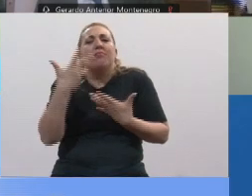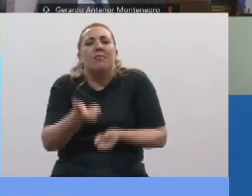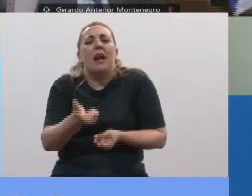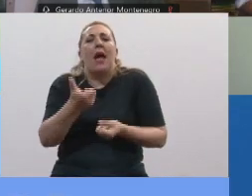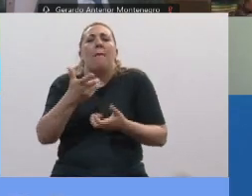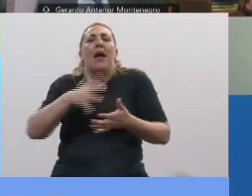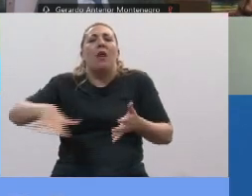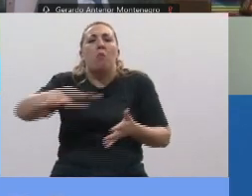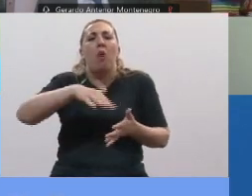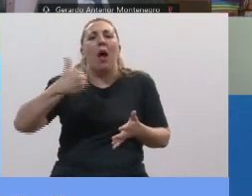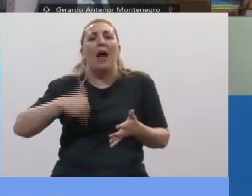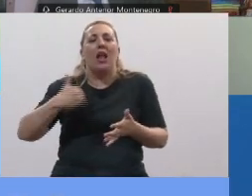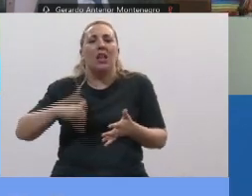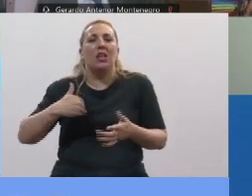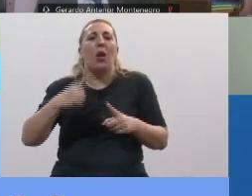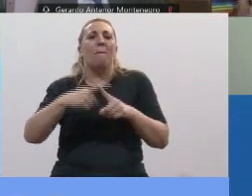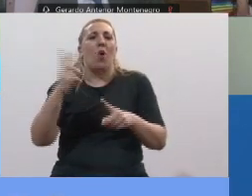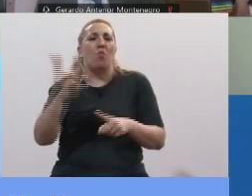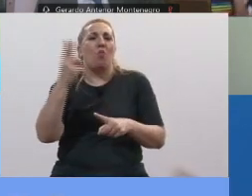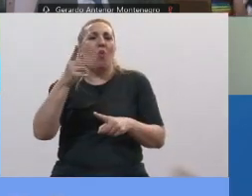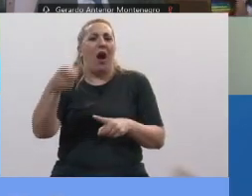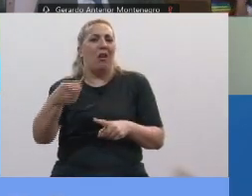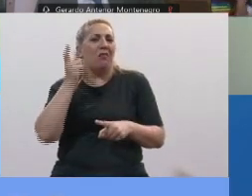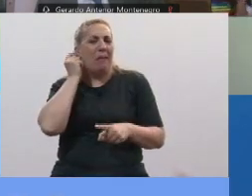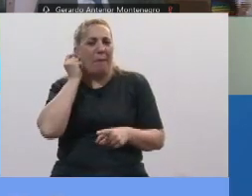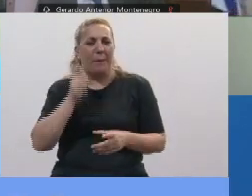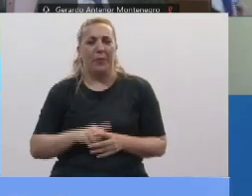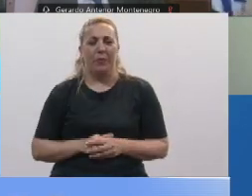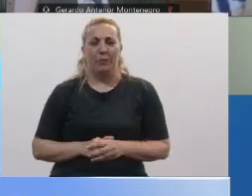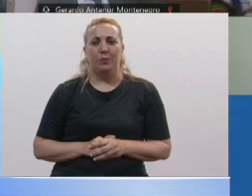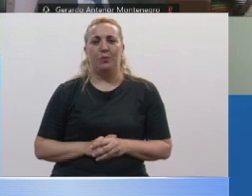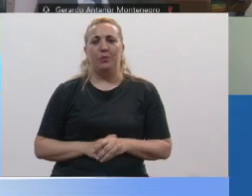pueblo argentino a raíz de la muerte de este ídolo popular.